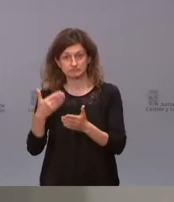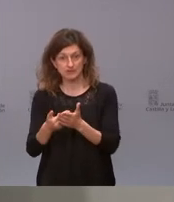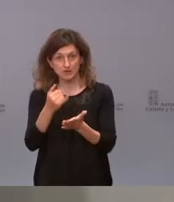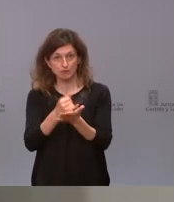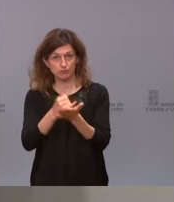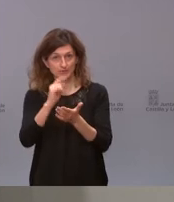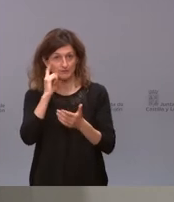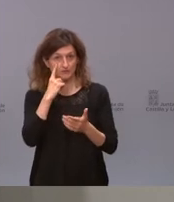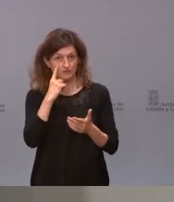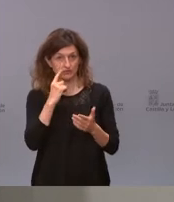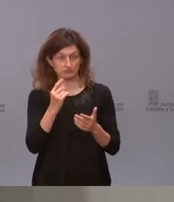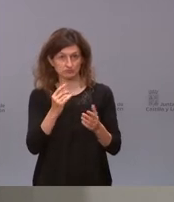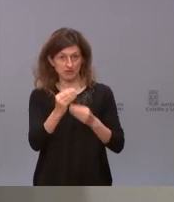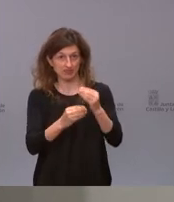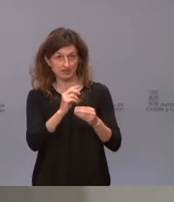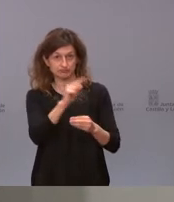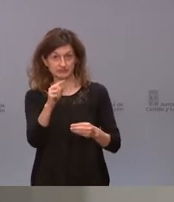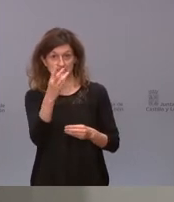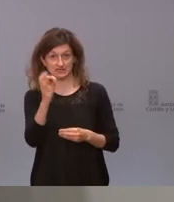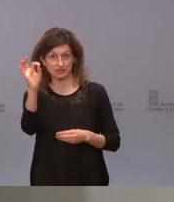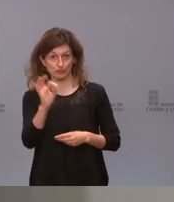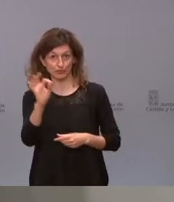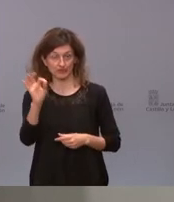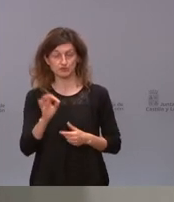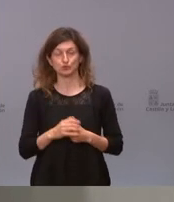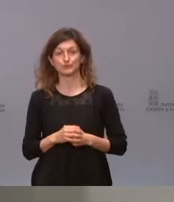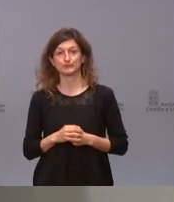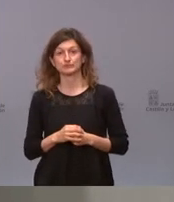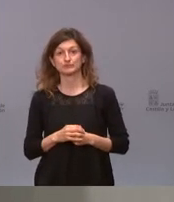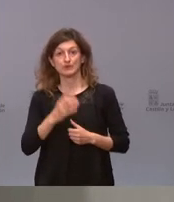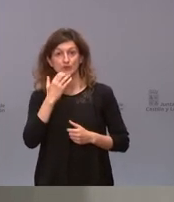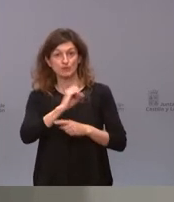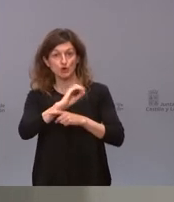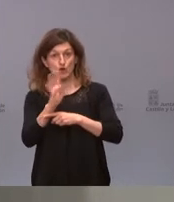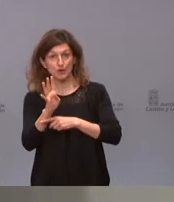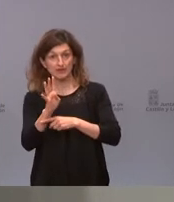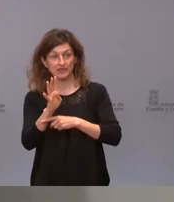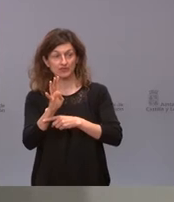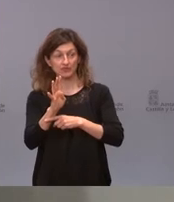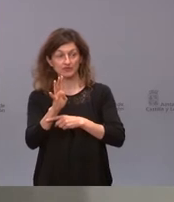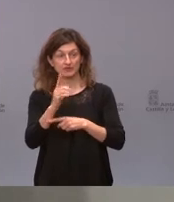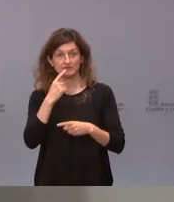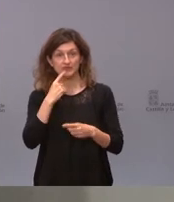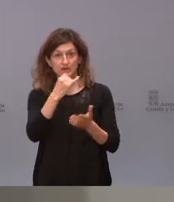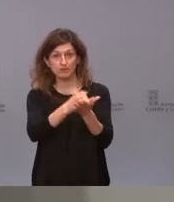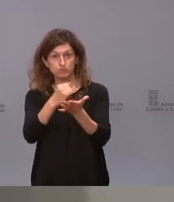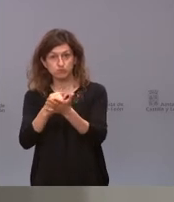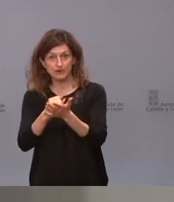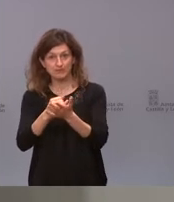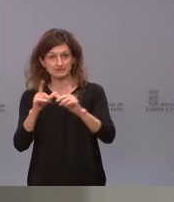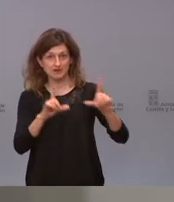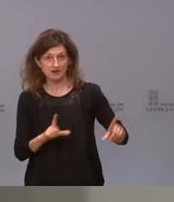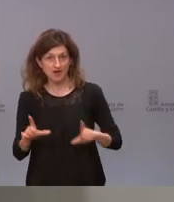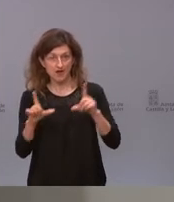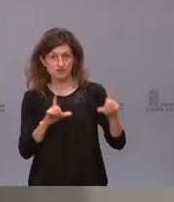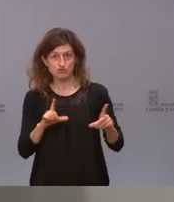en un 30% tienen que darse cuenta que por ejemplo el cob y bueno precisa muchas pruebas radiológicas y